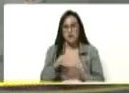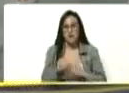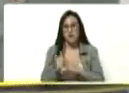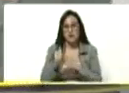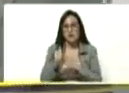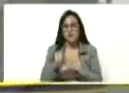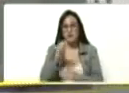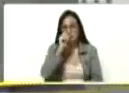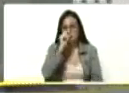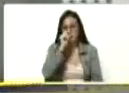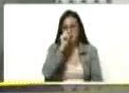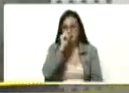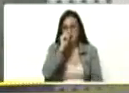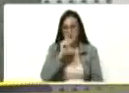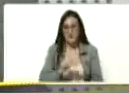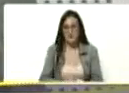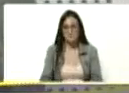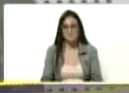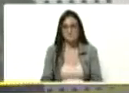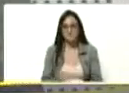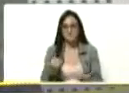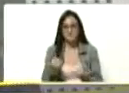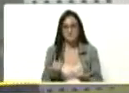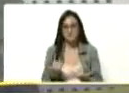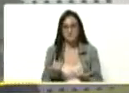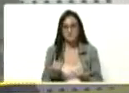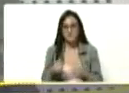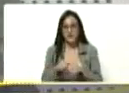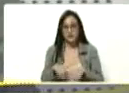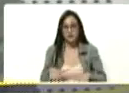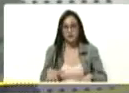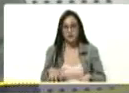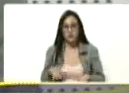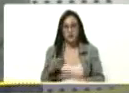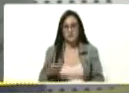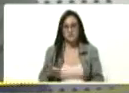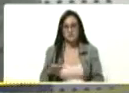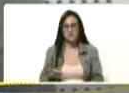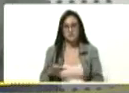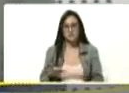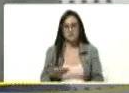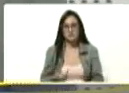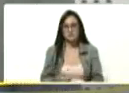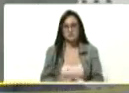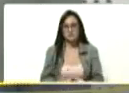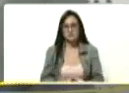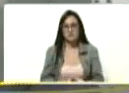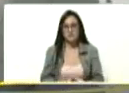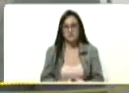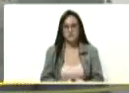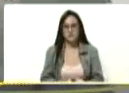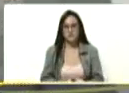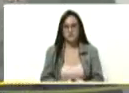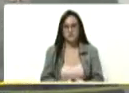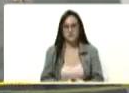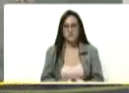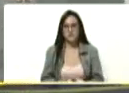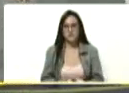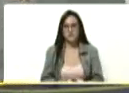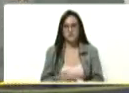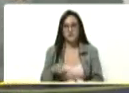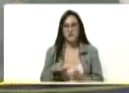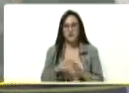are the foundational structures that we need estas to secure. Son las estructuras fundacionales que tenemos que garantizar. So that all people, para que todos